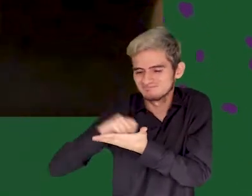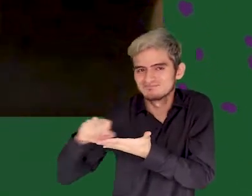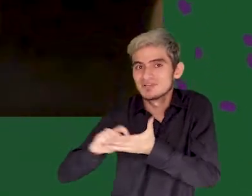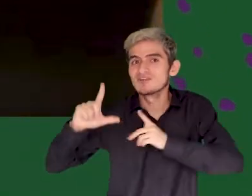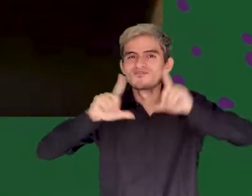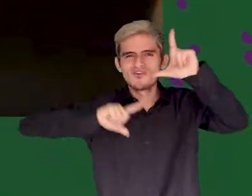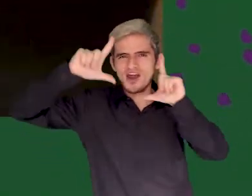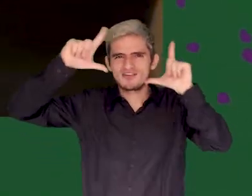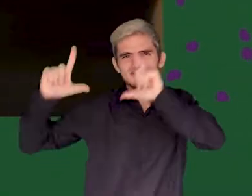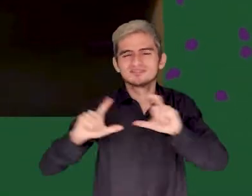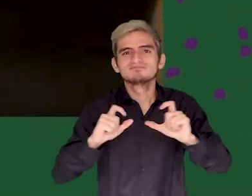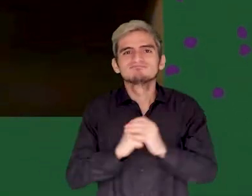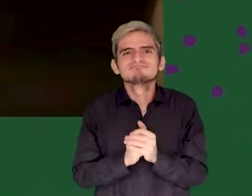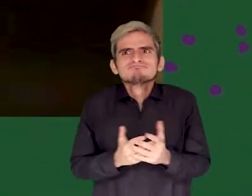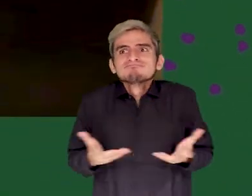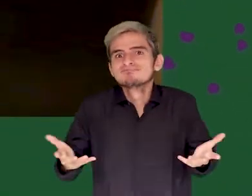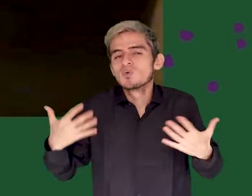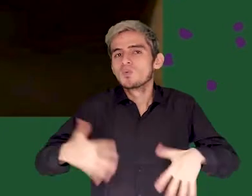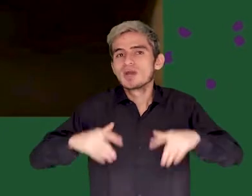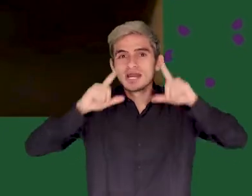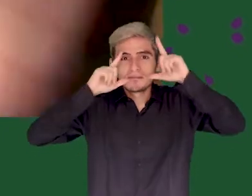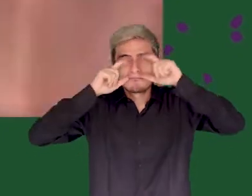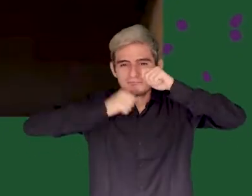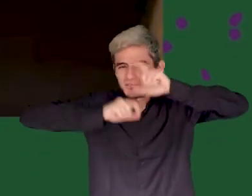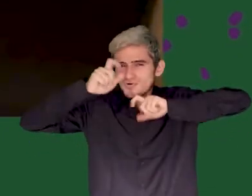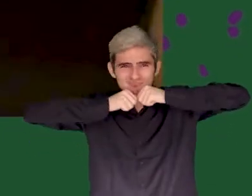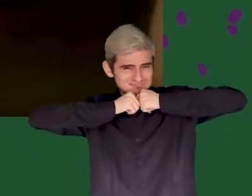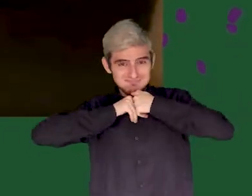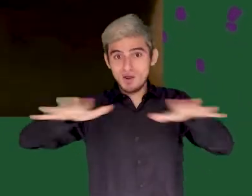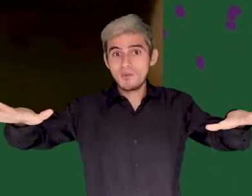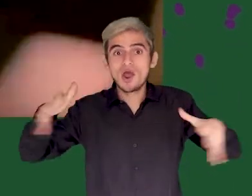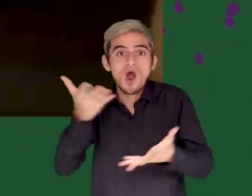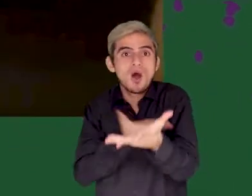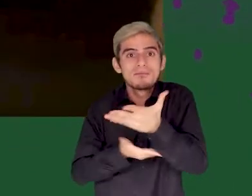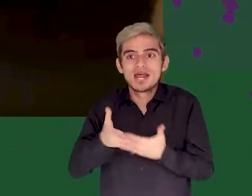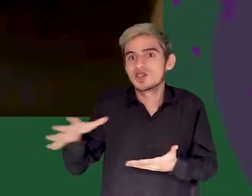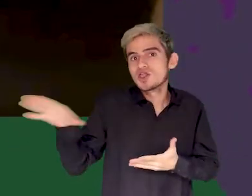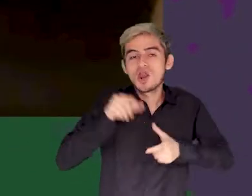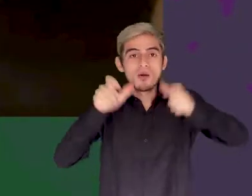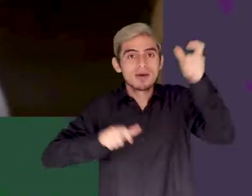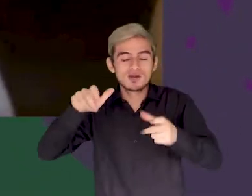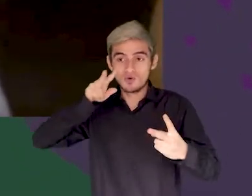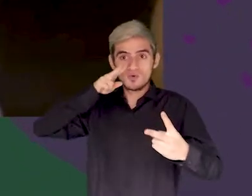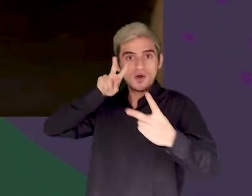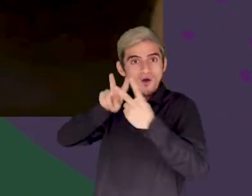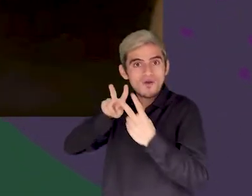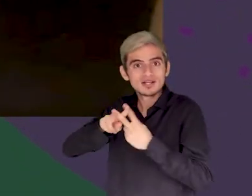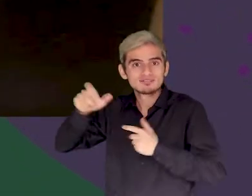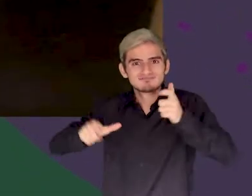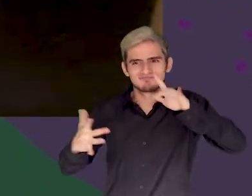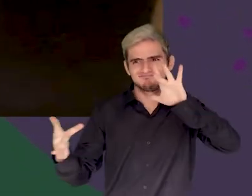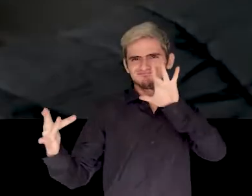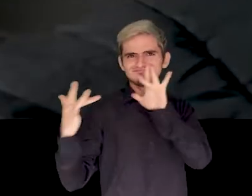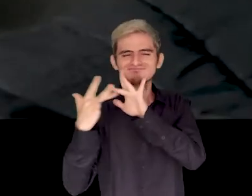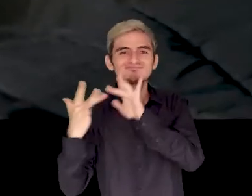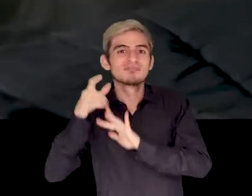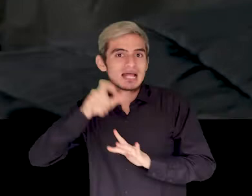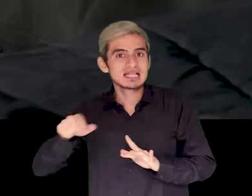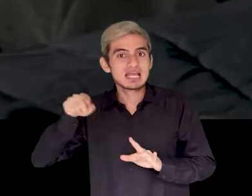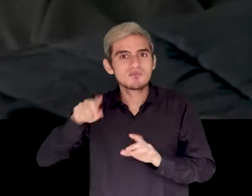imágenes, pues básicamente se los comparto a los otros y lo pongo en una pantalla para que gente completamente extraña a mí se